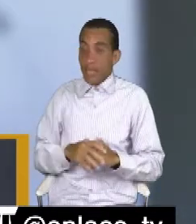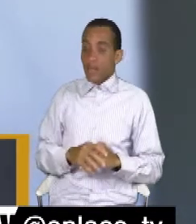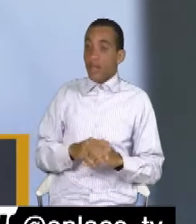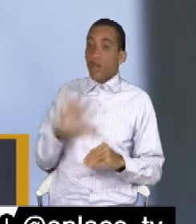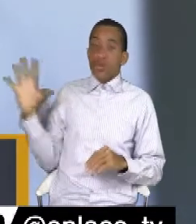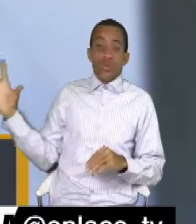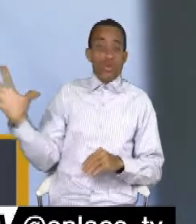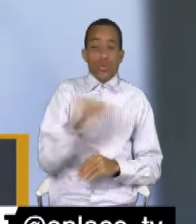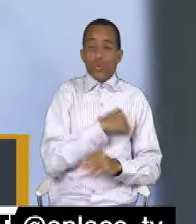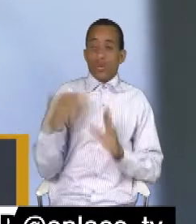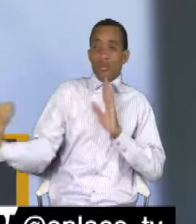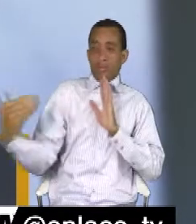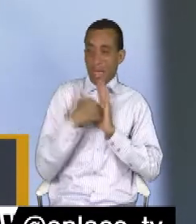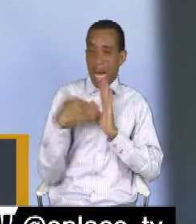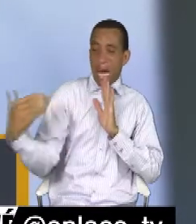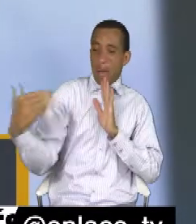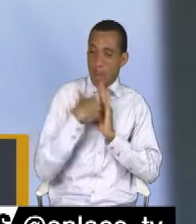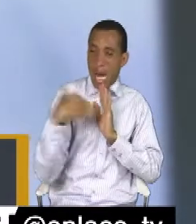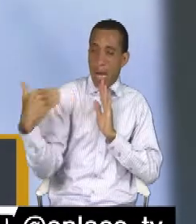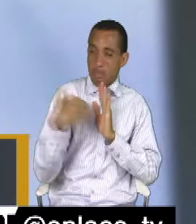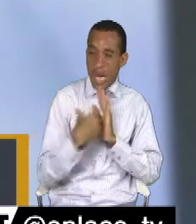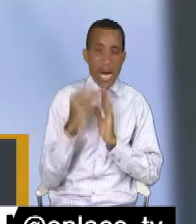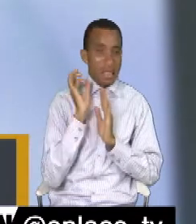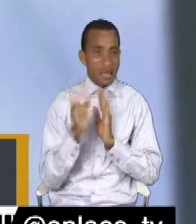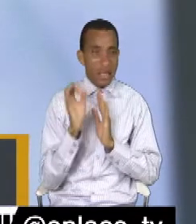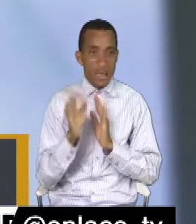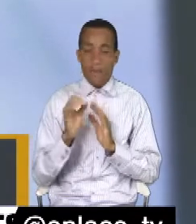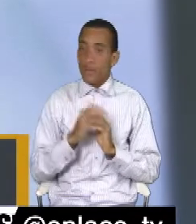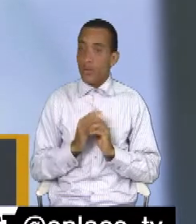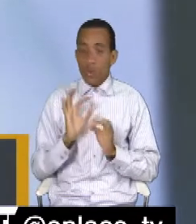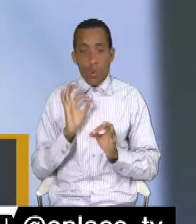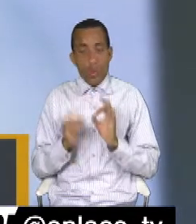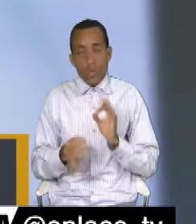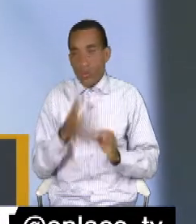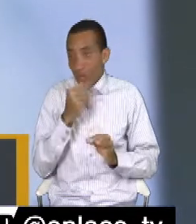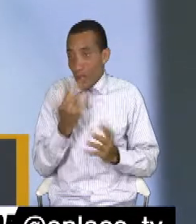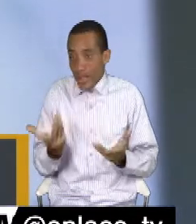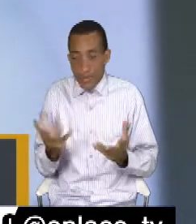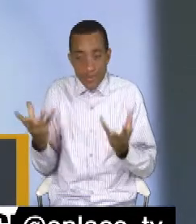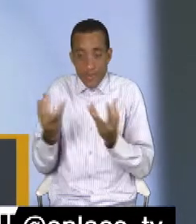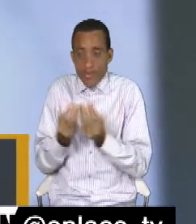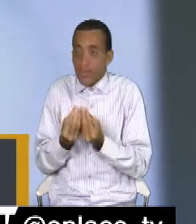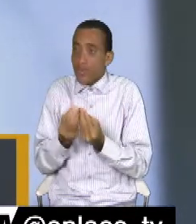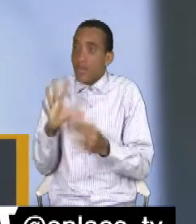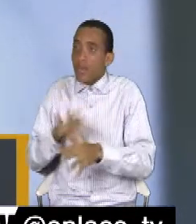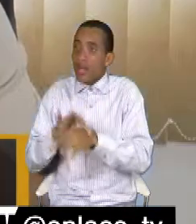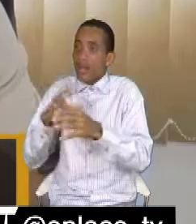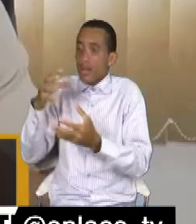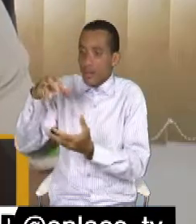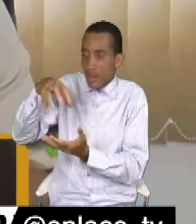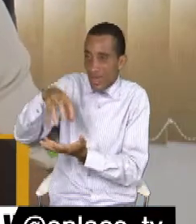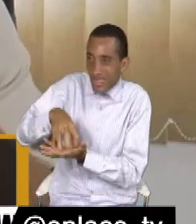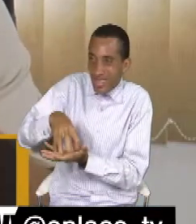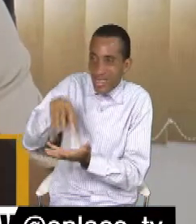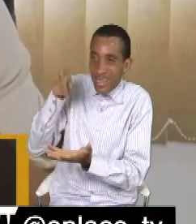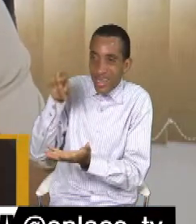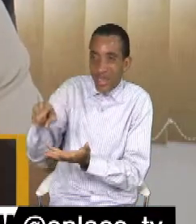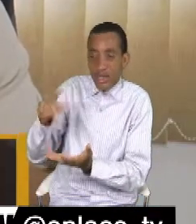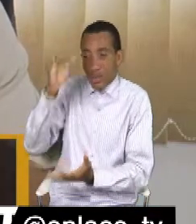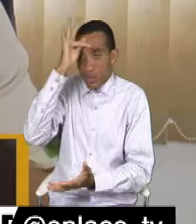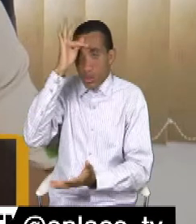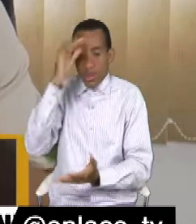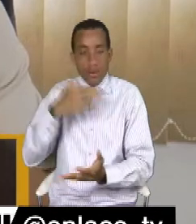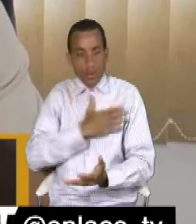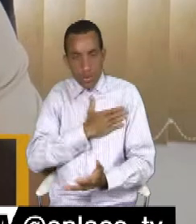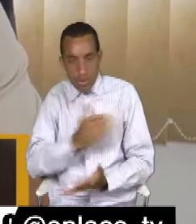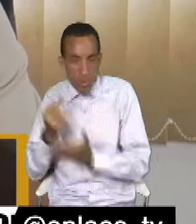agredidos permanentemente y no es justo que en un hospital donde estamos dedicados única y exclusivamente a salvar vidas,